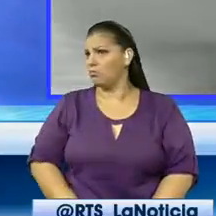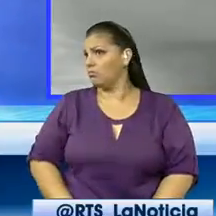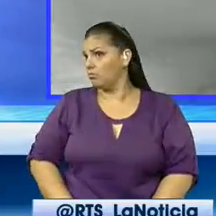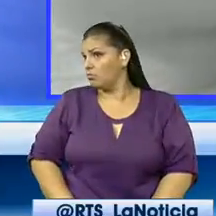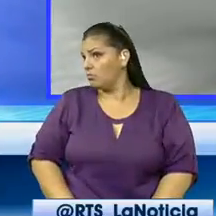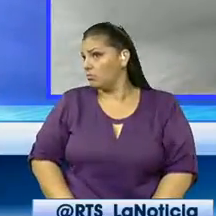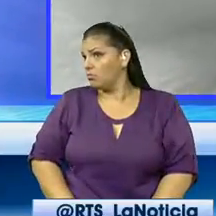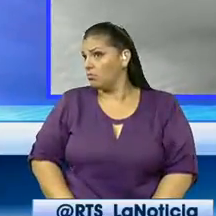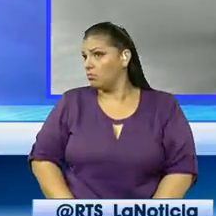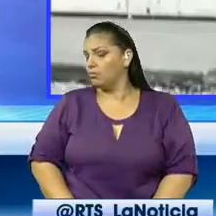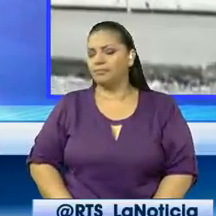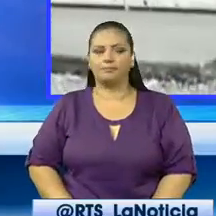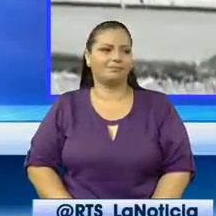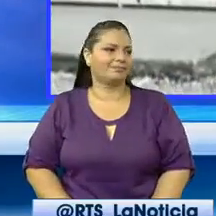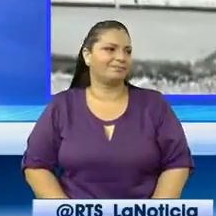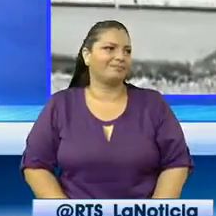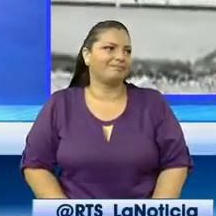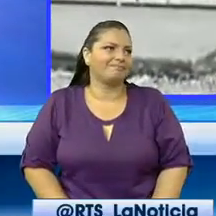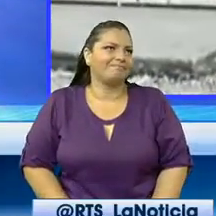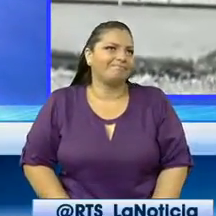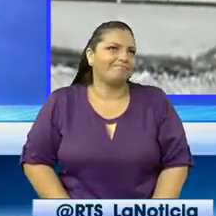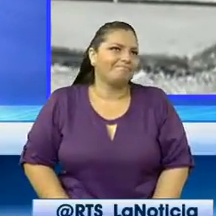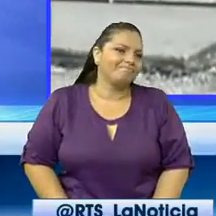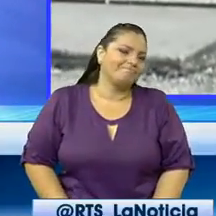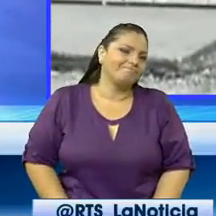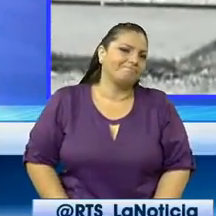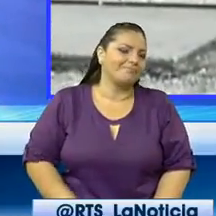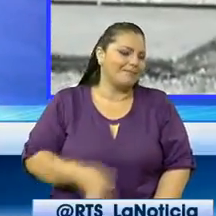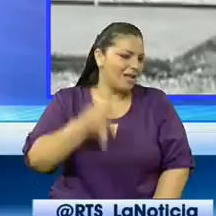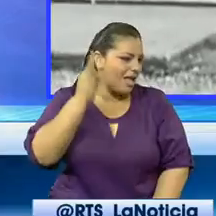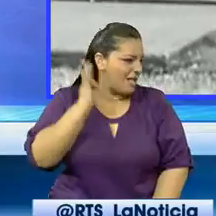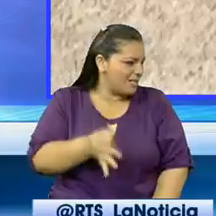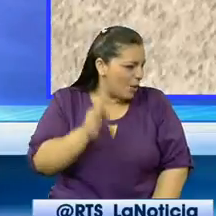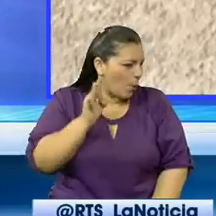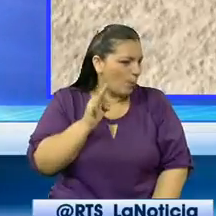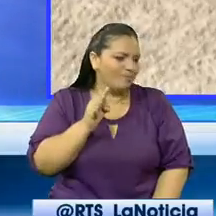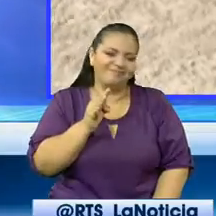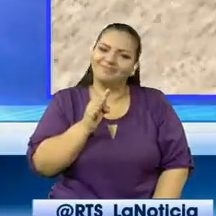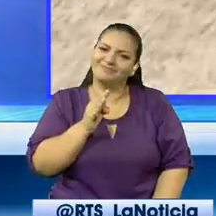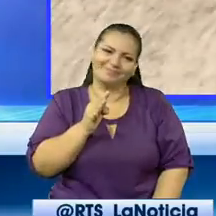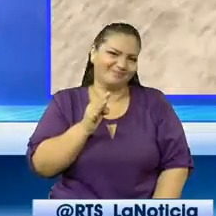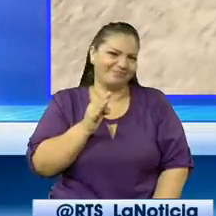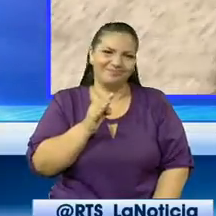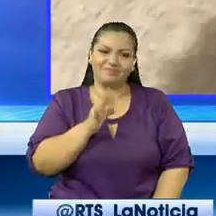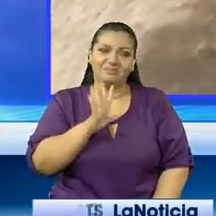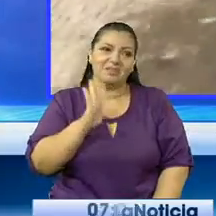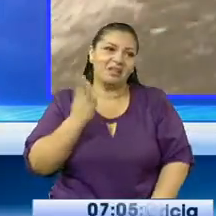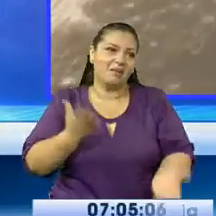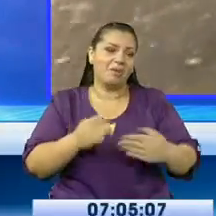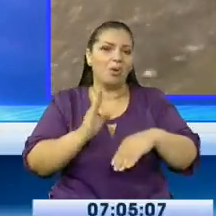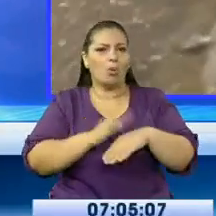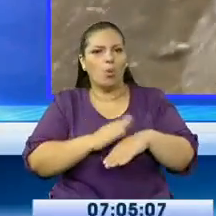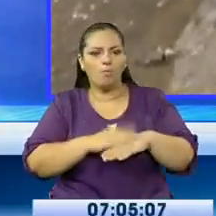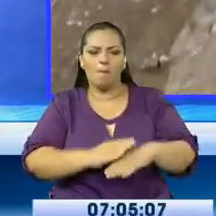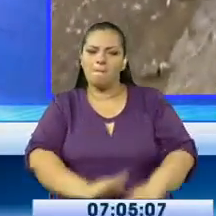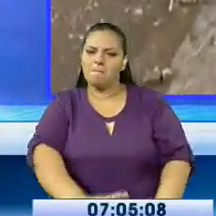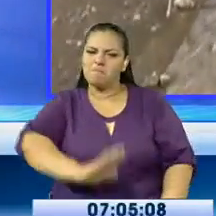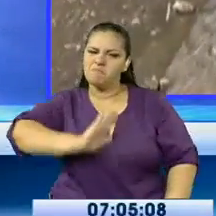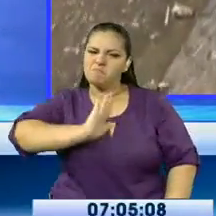una primera hipótesis dentro de este tema, como una retaliación, como un ajuste de